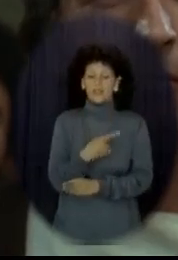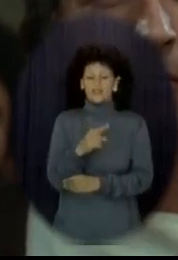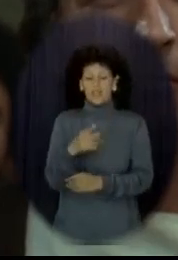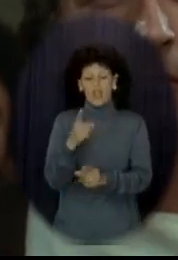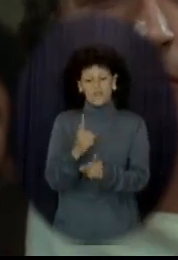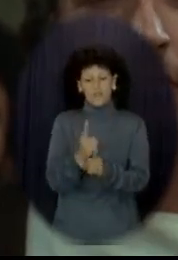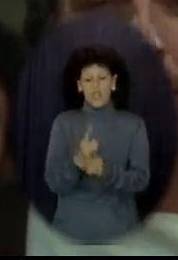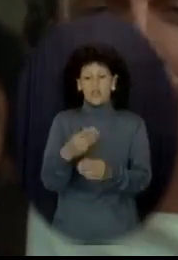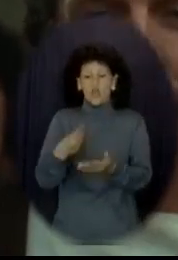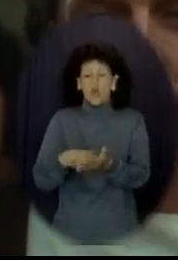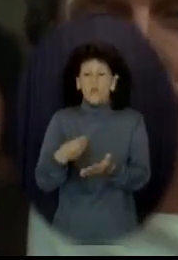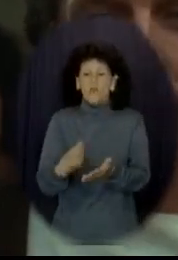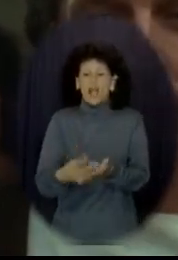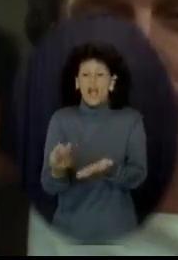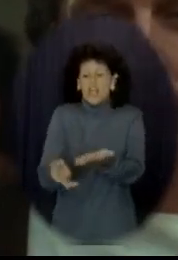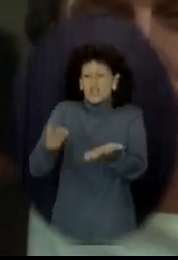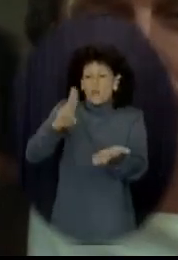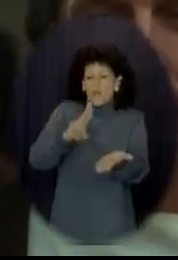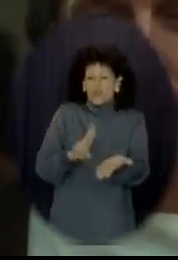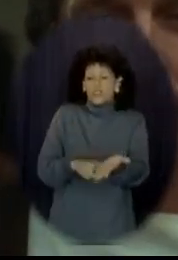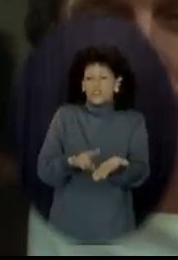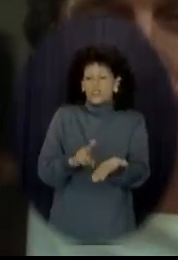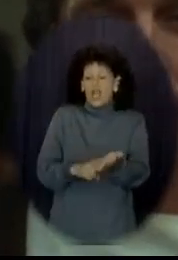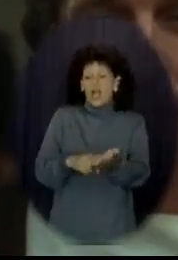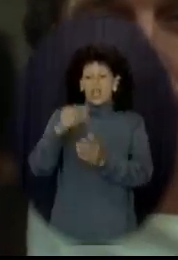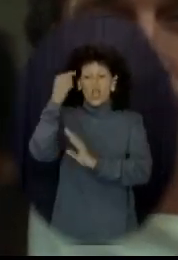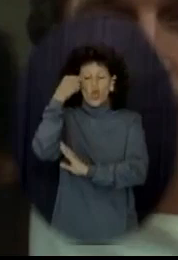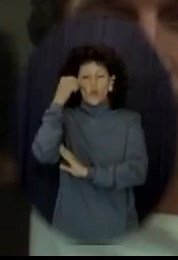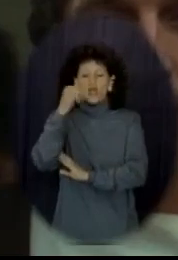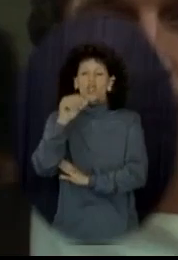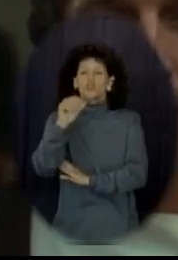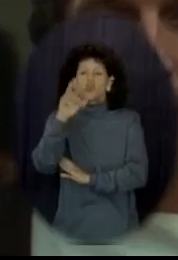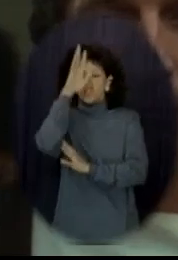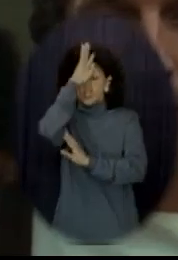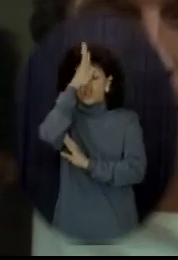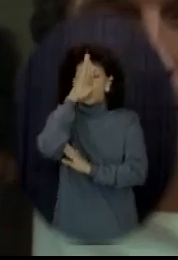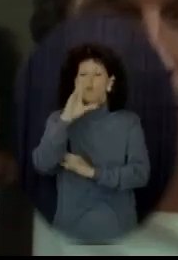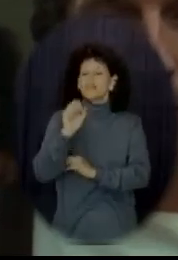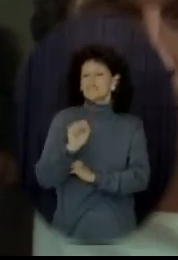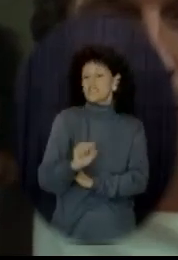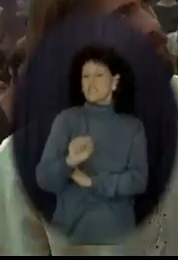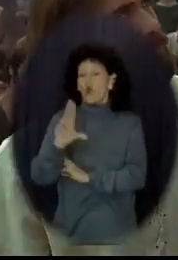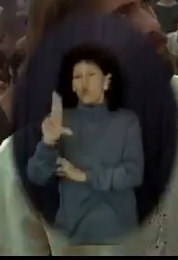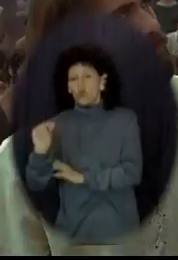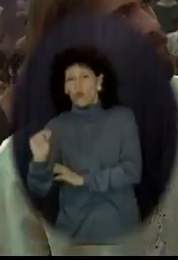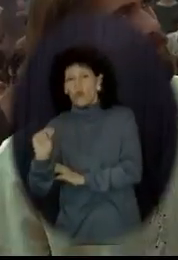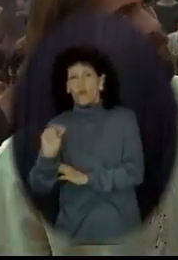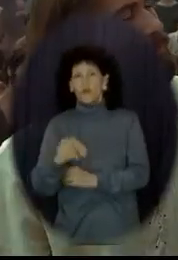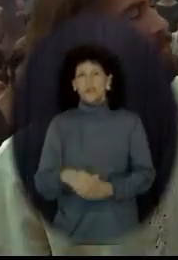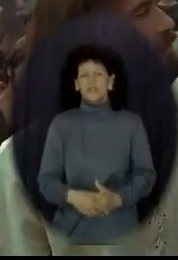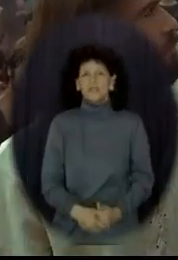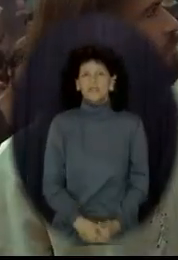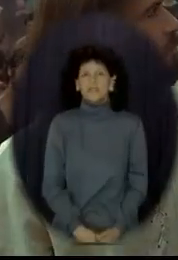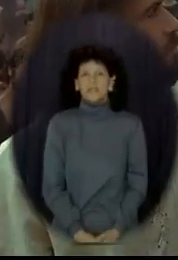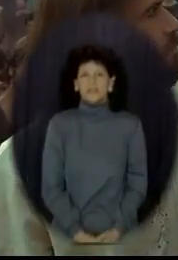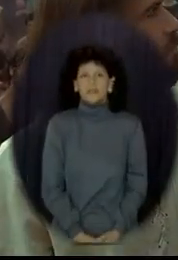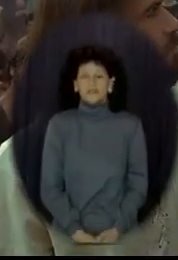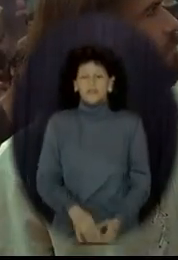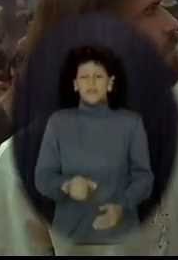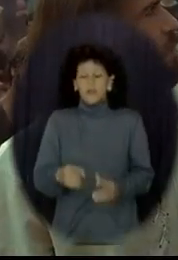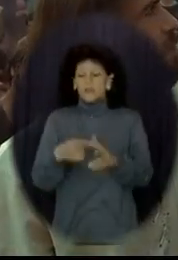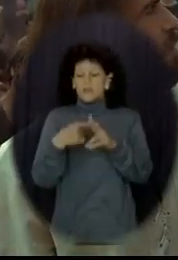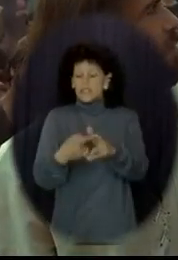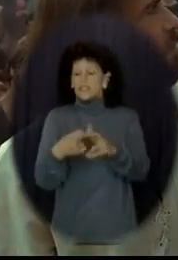Dinos, ¿es correcto que paguemos impuestos al emperador romano o no? ¡Cuidado, señor! ¡Quiere